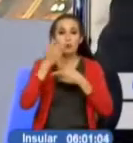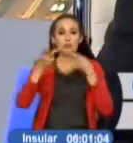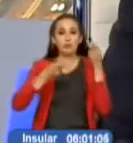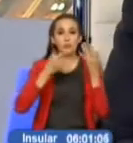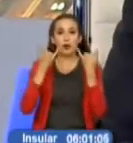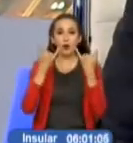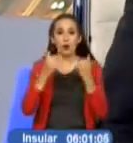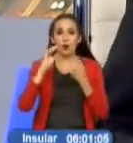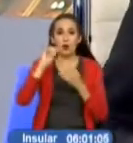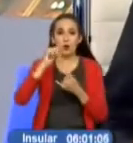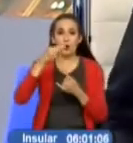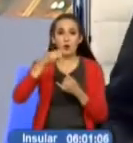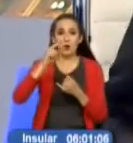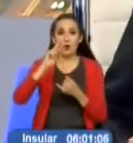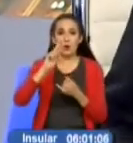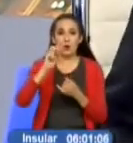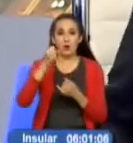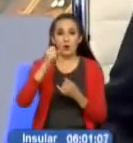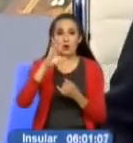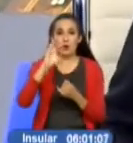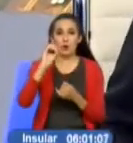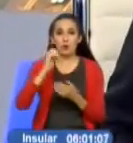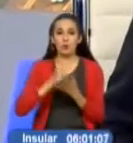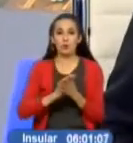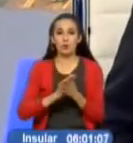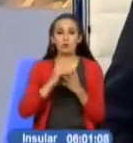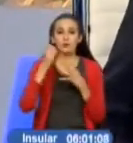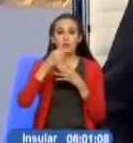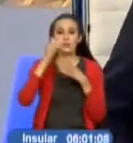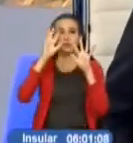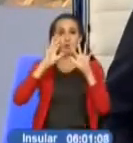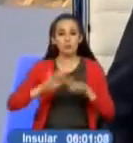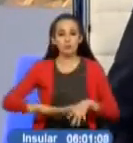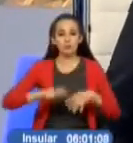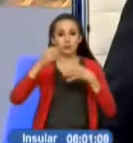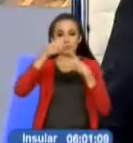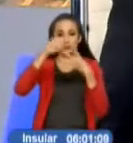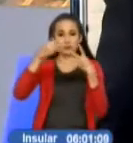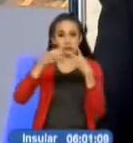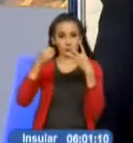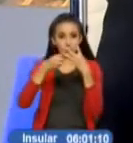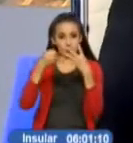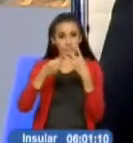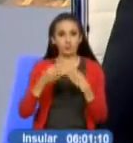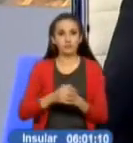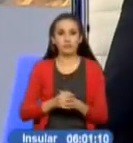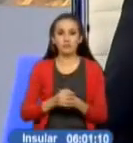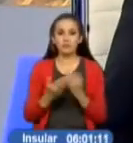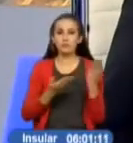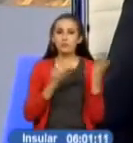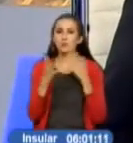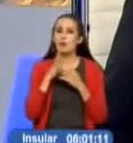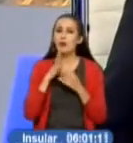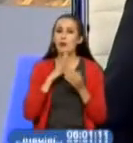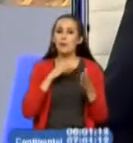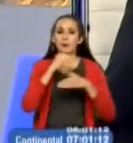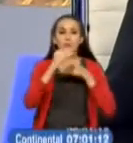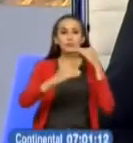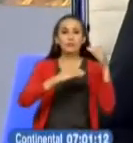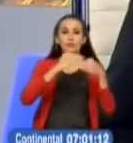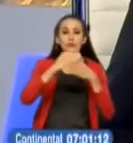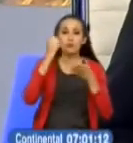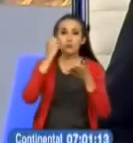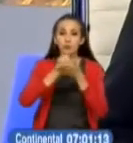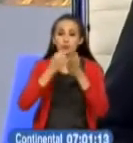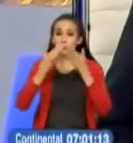Augusto Barrera, el doctor Augusto Barrera, secretario nacional de Educación Superior, Ciencia, Tecnología e Innovación, CENESID, para hablar sobre el proceso de admisión a